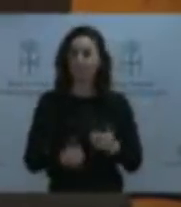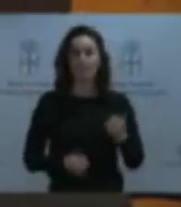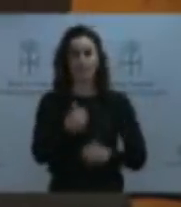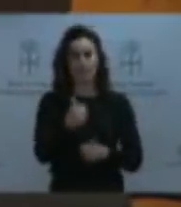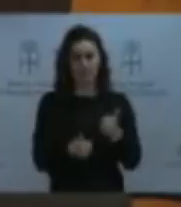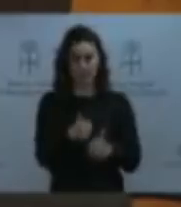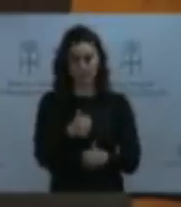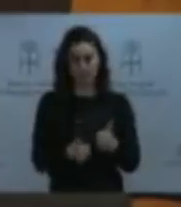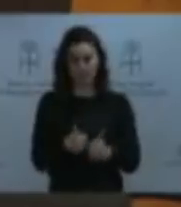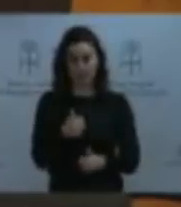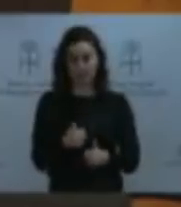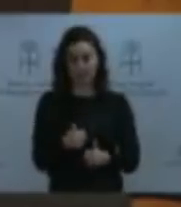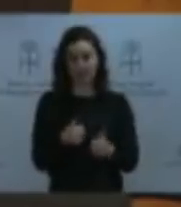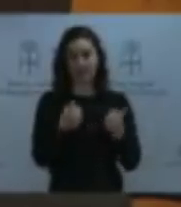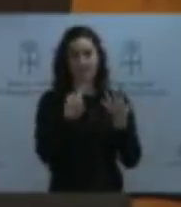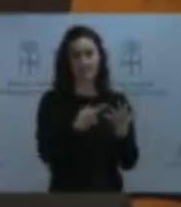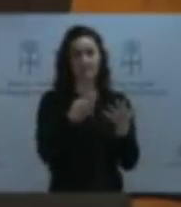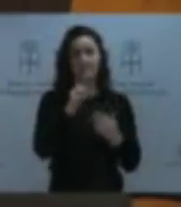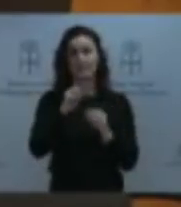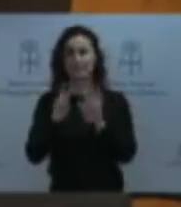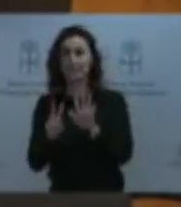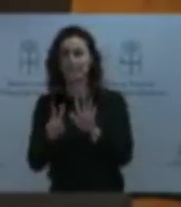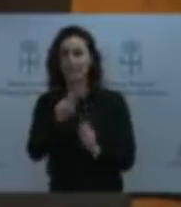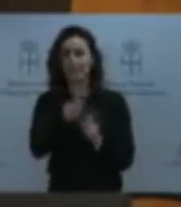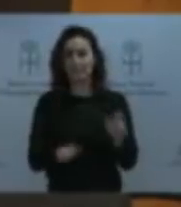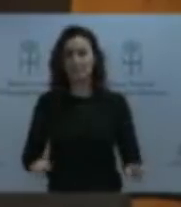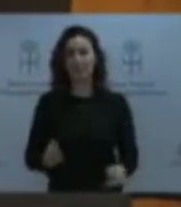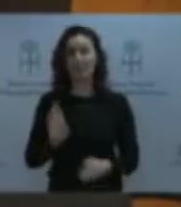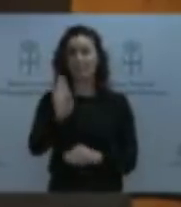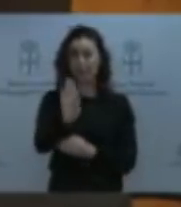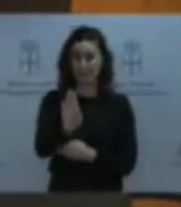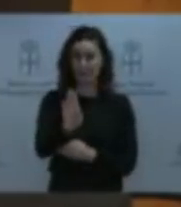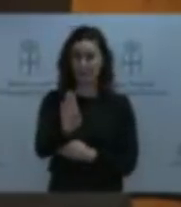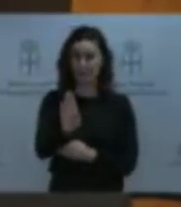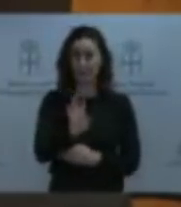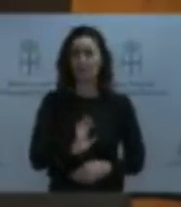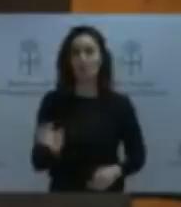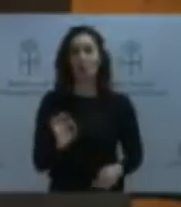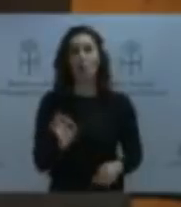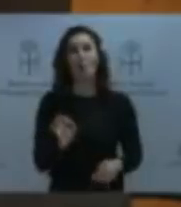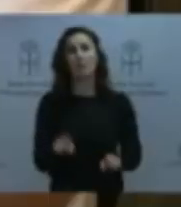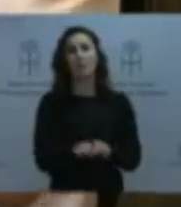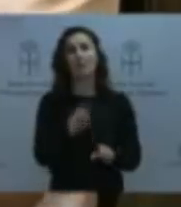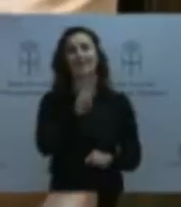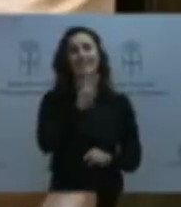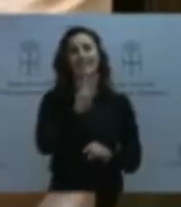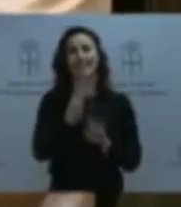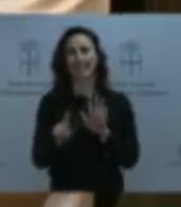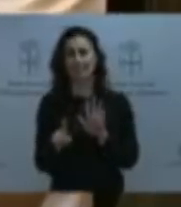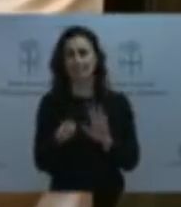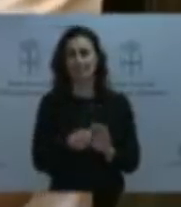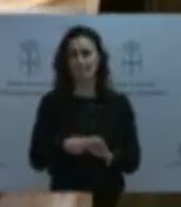607 personas que se presentaron tuviesen o obtuviesen el puesto 36, se quedaría sin plaza en propiedad.